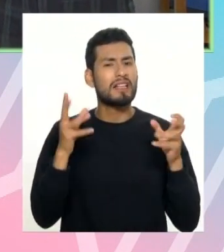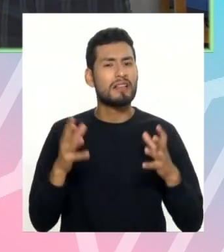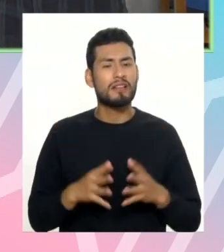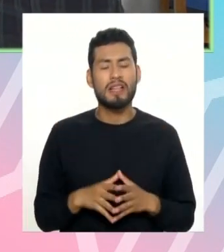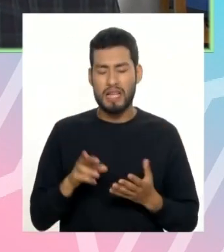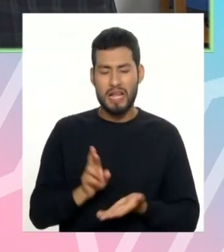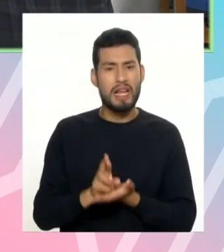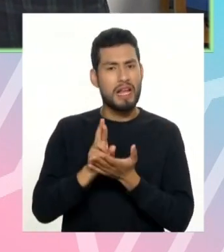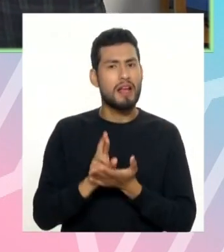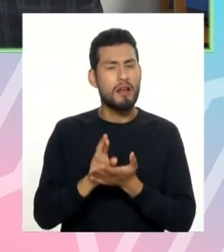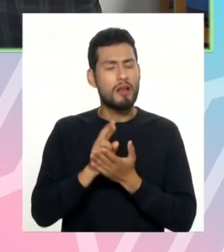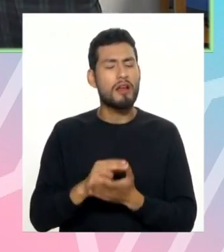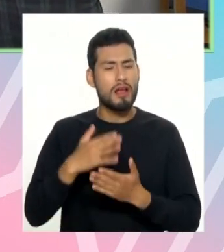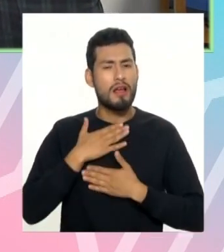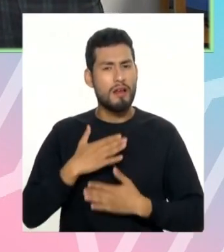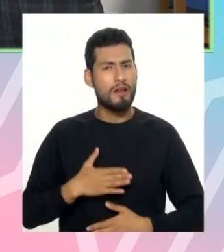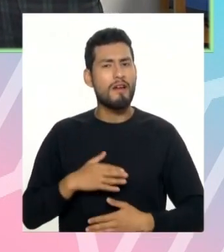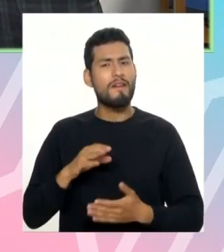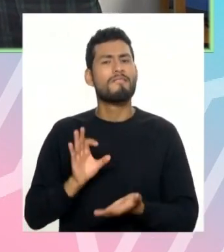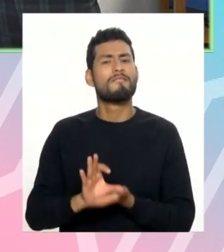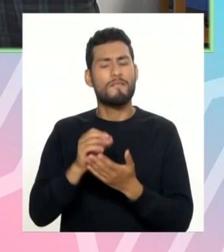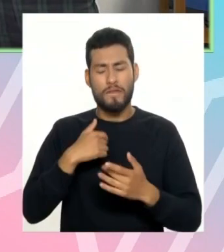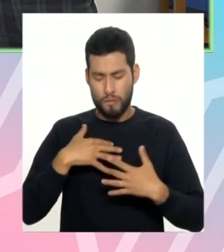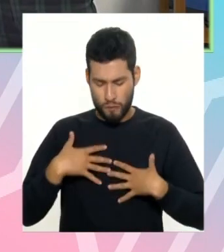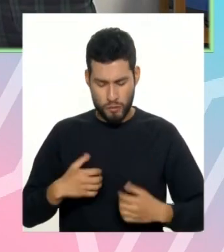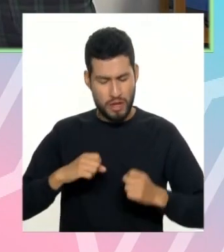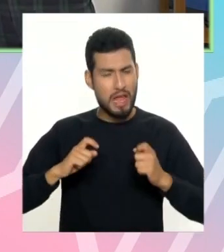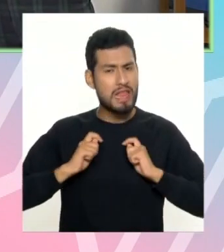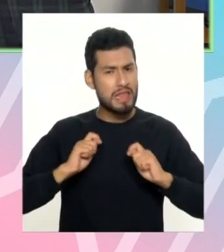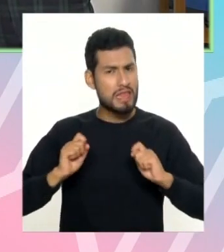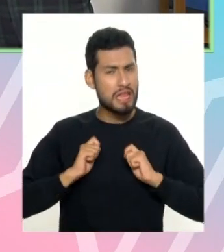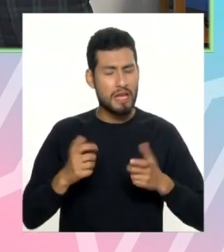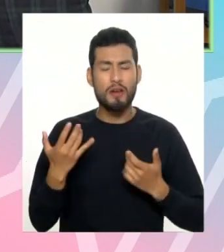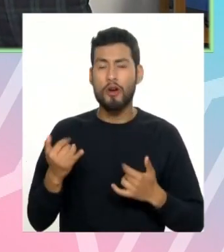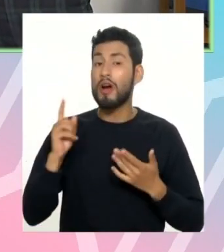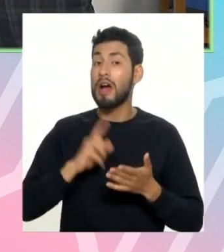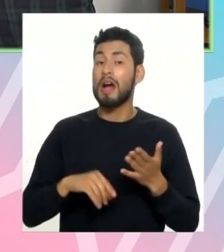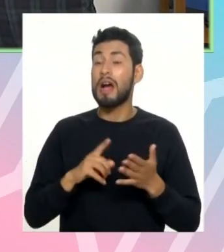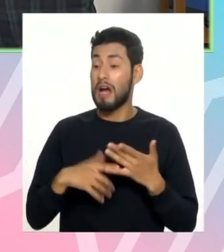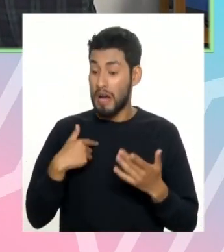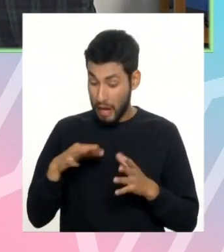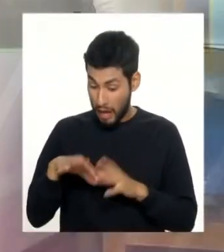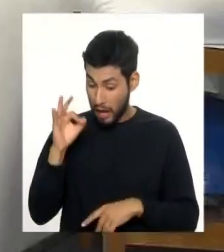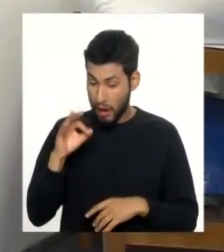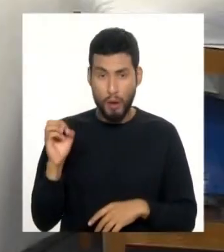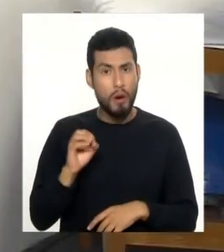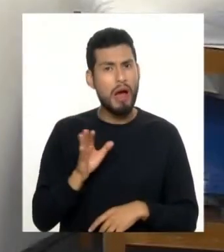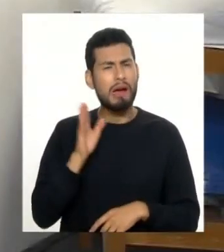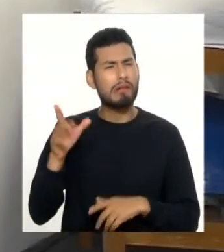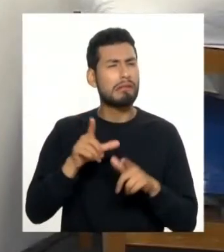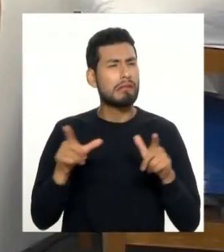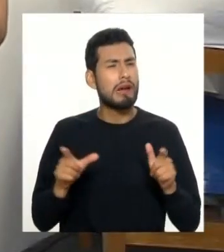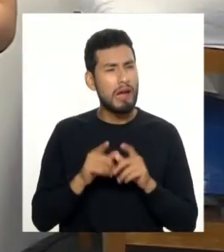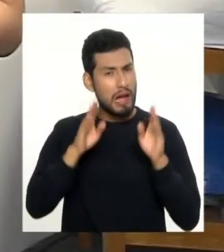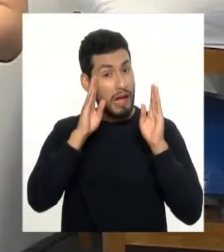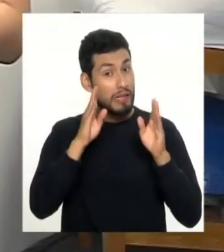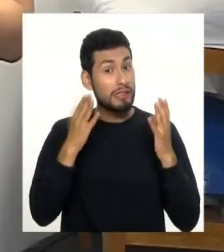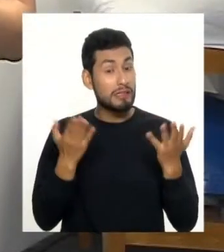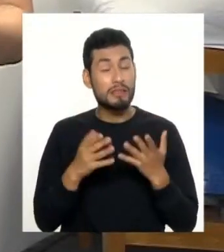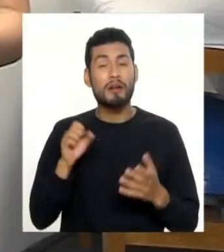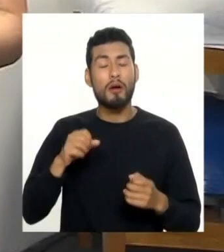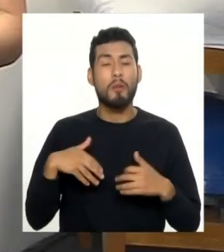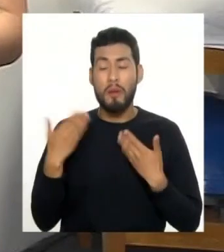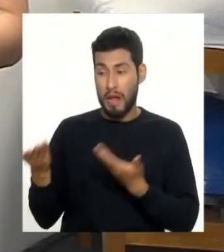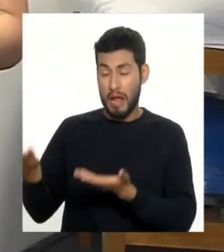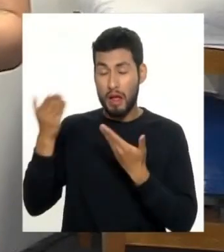la rehabilitación, de la fisioterapia. ¿Qué hacemos en el caso ya tengamos un diagnóstico o podamos acudir a un centro de atención y que nos